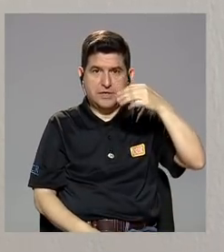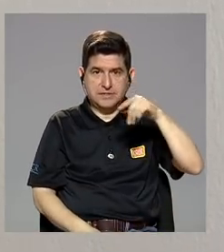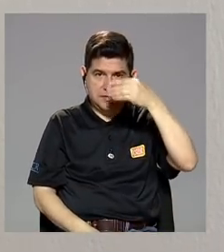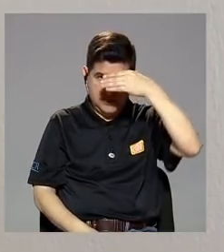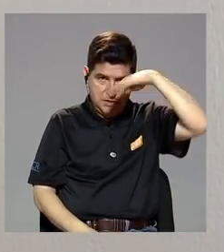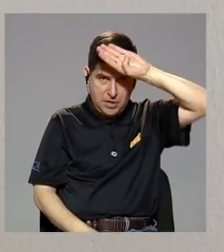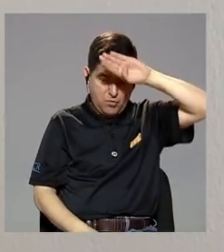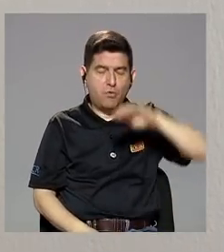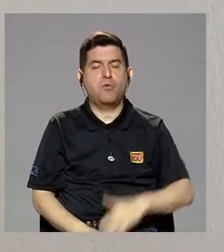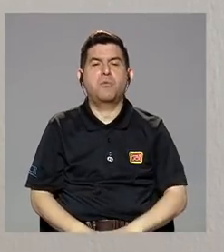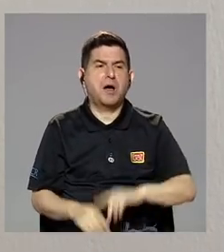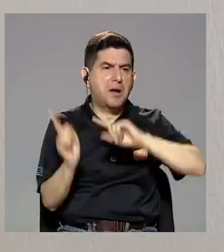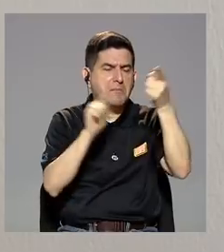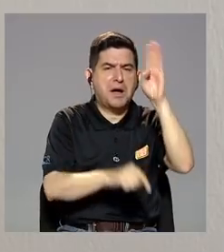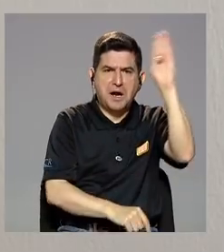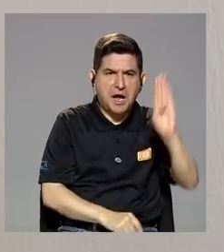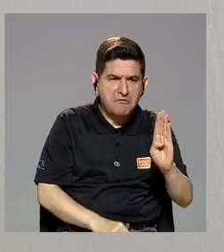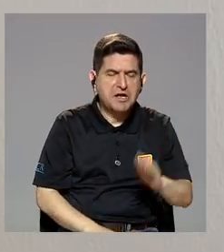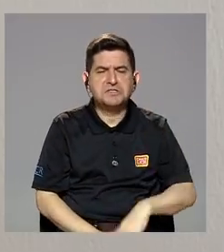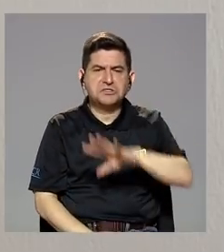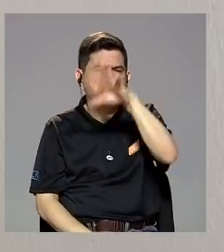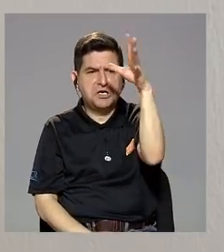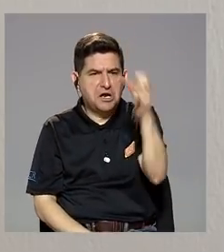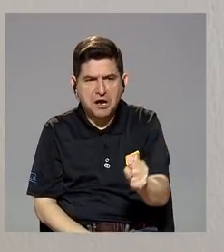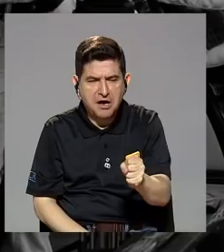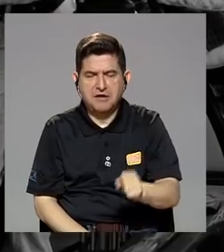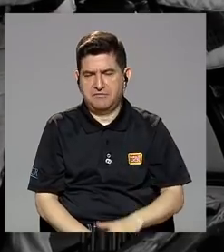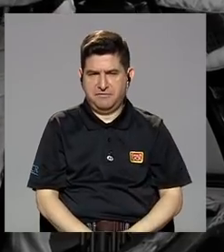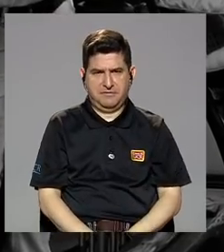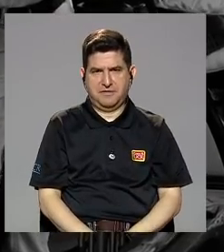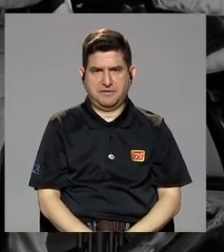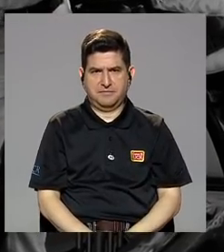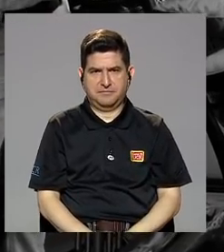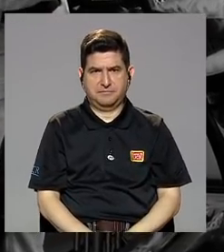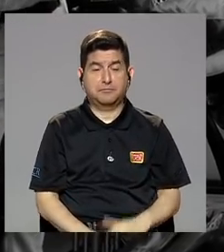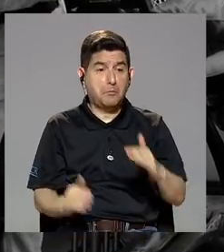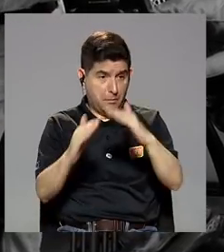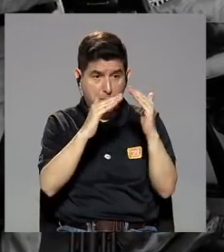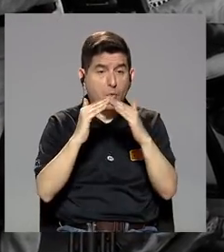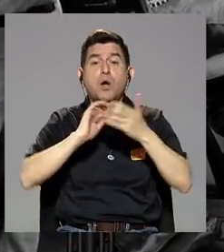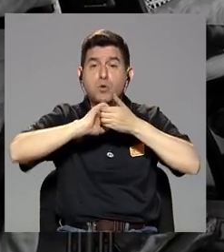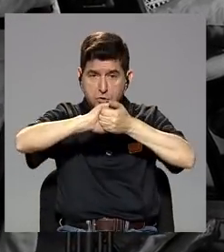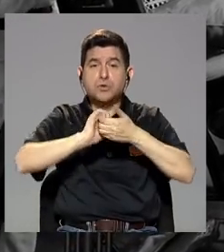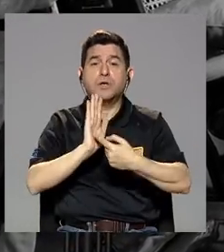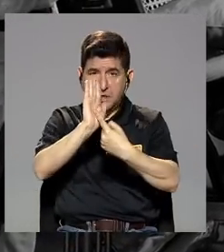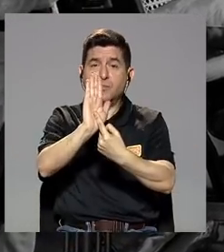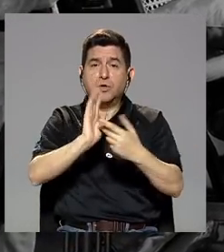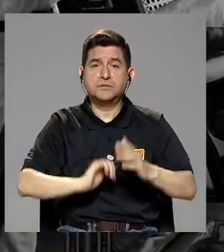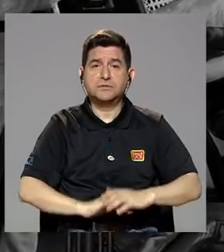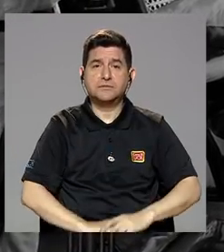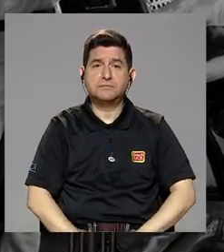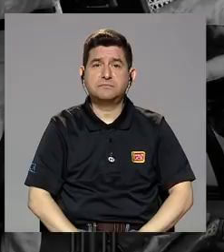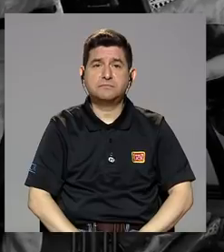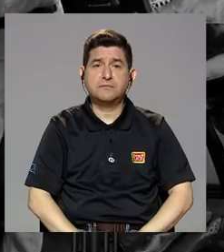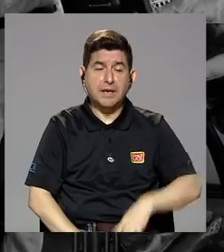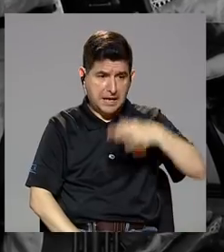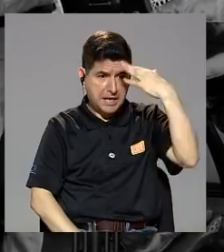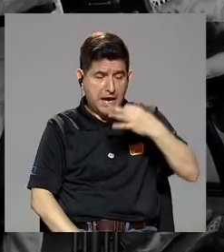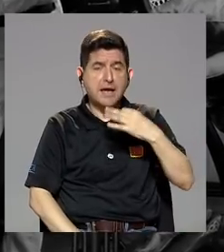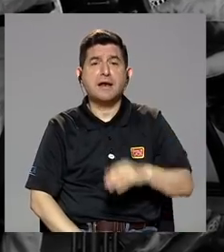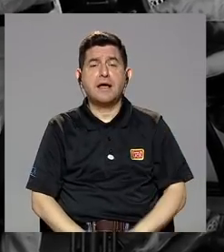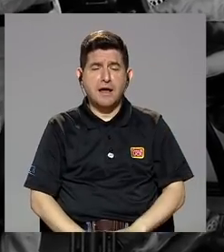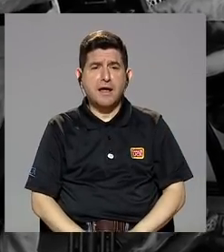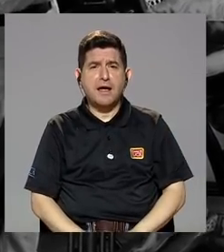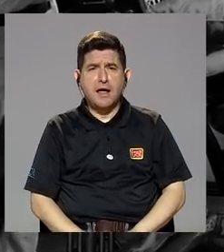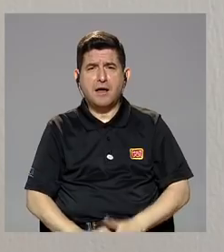que van a áfrica que van a todos lados y que en fin es un pueblo solidario que cree la